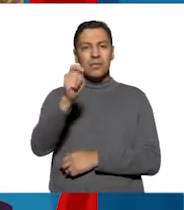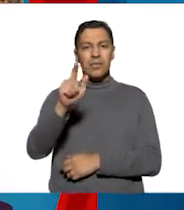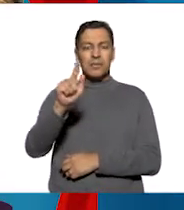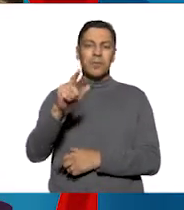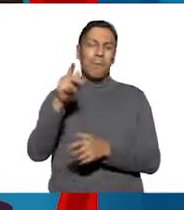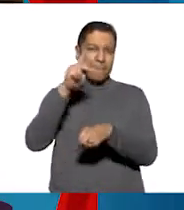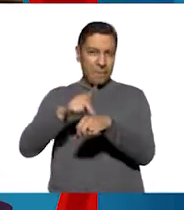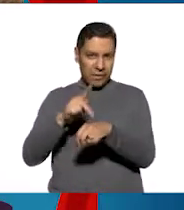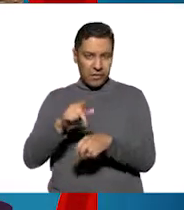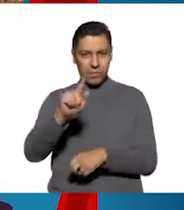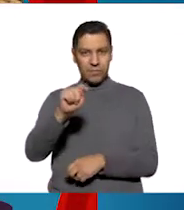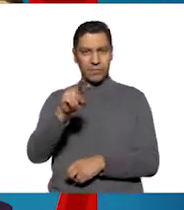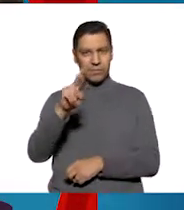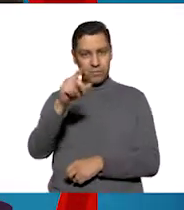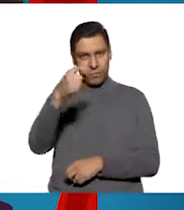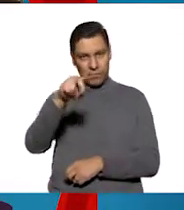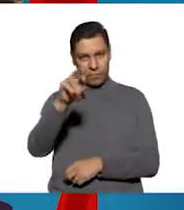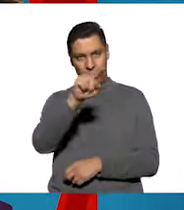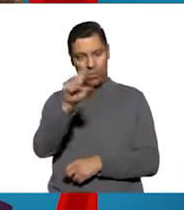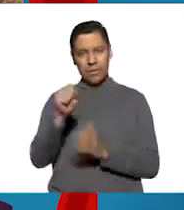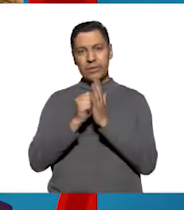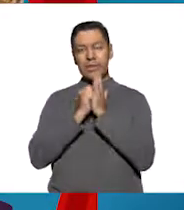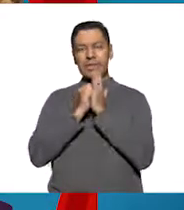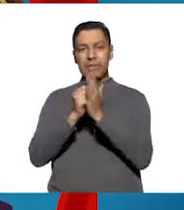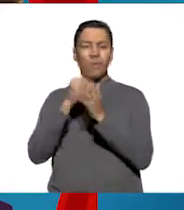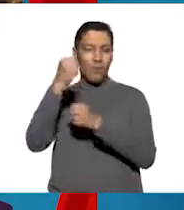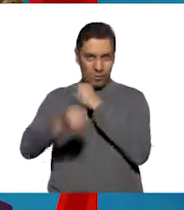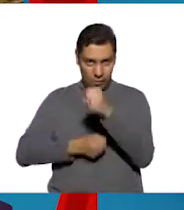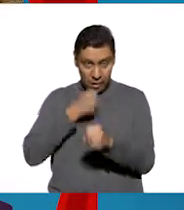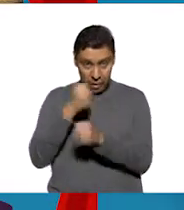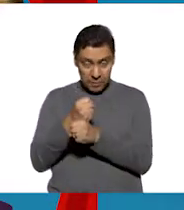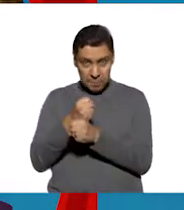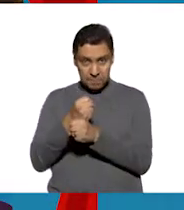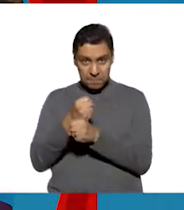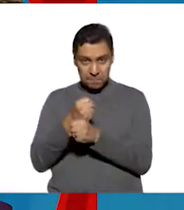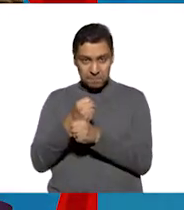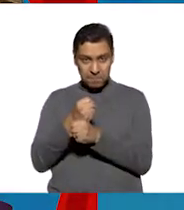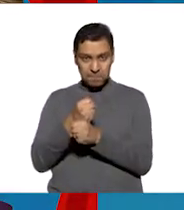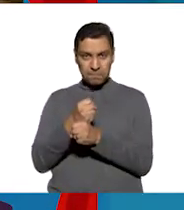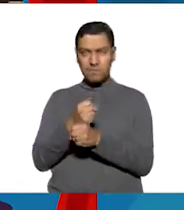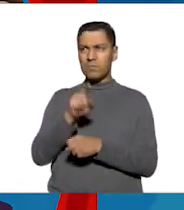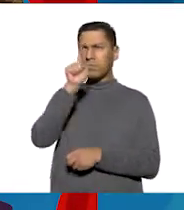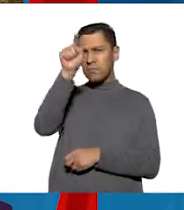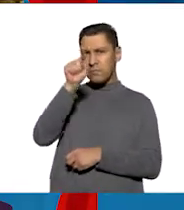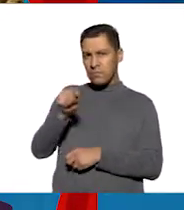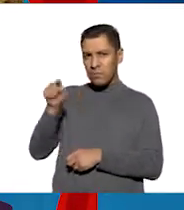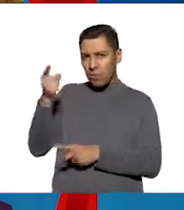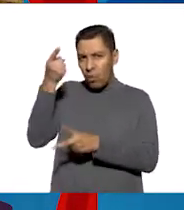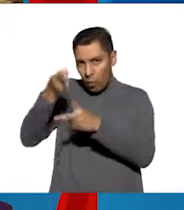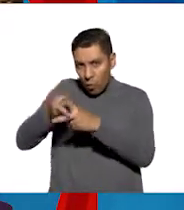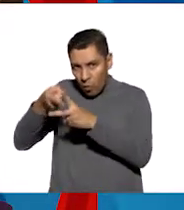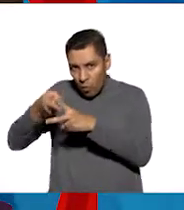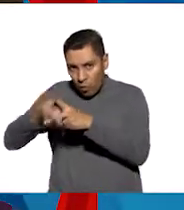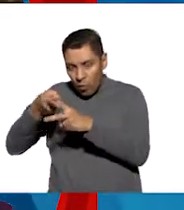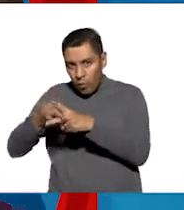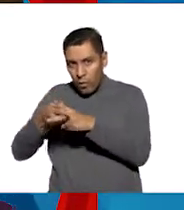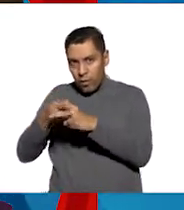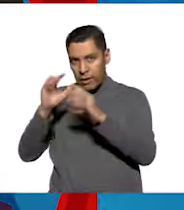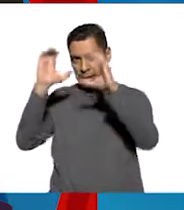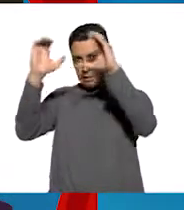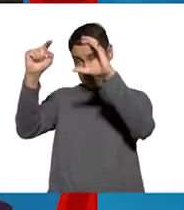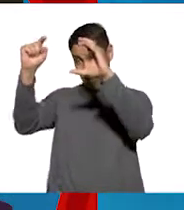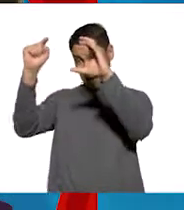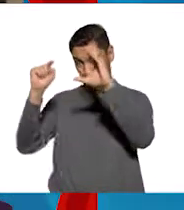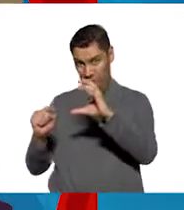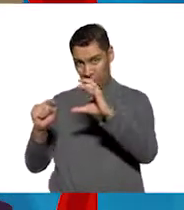turquesa es también símbolo del año. Si se cuentan estos símbolos, incluyendo los que estarían abajo de